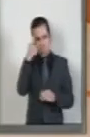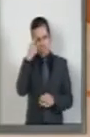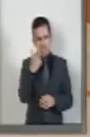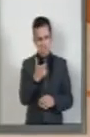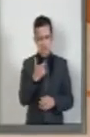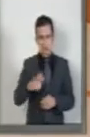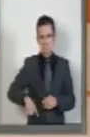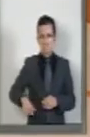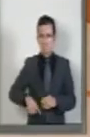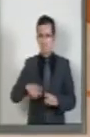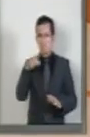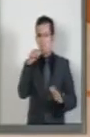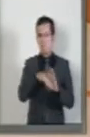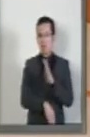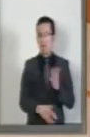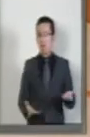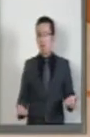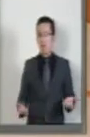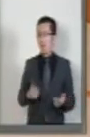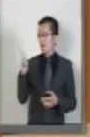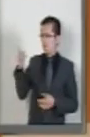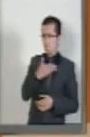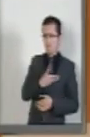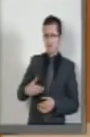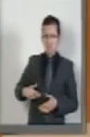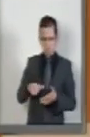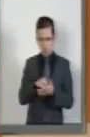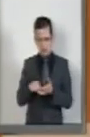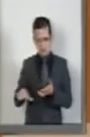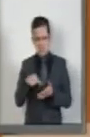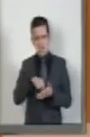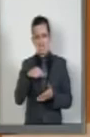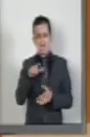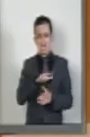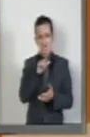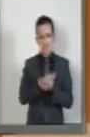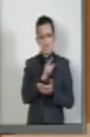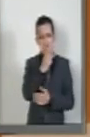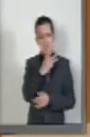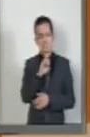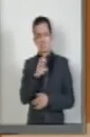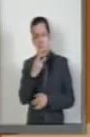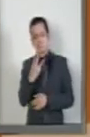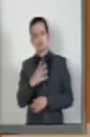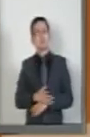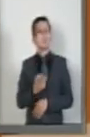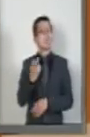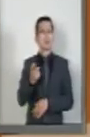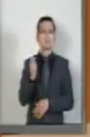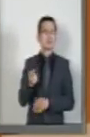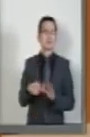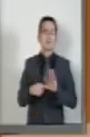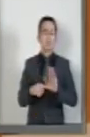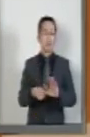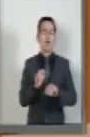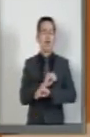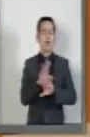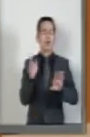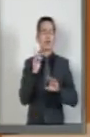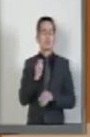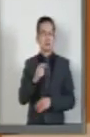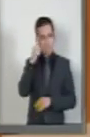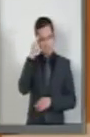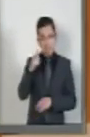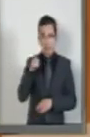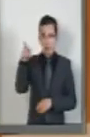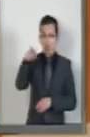veto parcial de Peña Nieto a la ley 3 de 3 responde claramente al requerimiento de